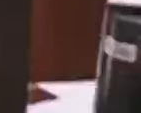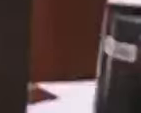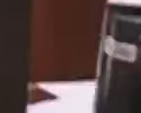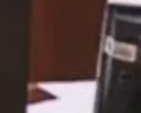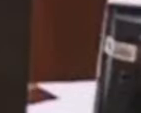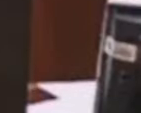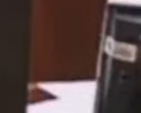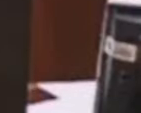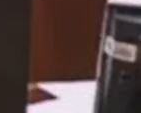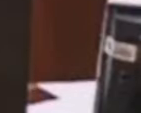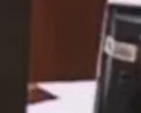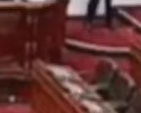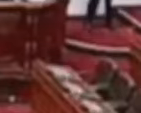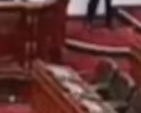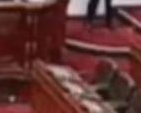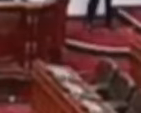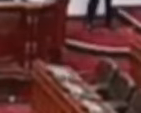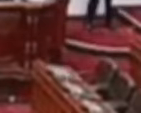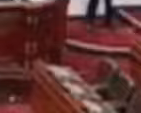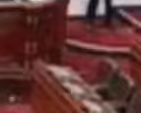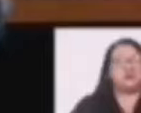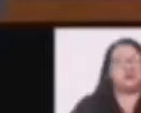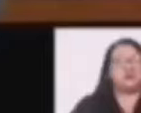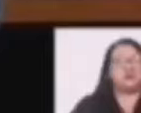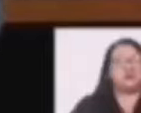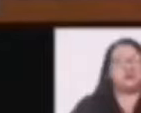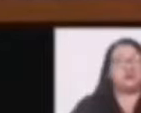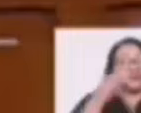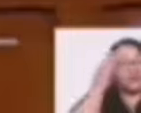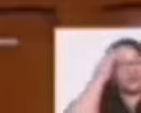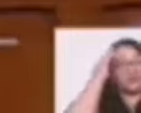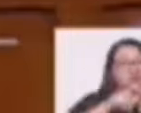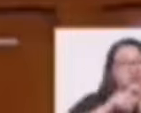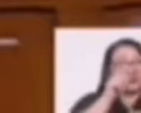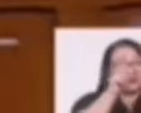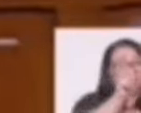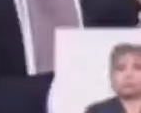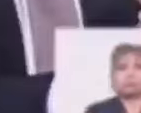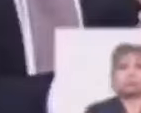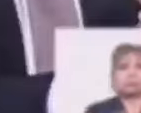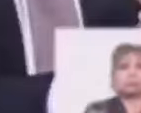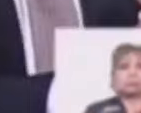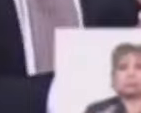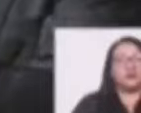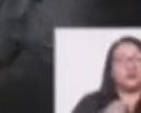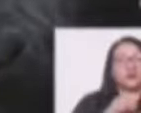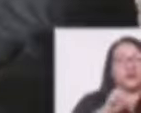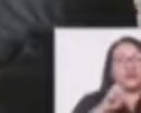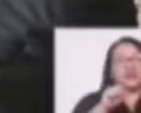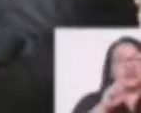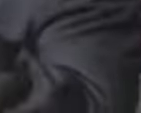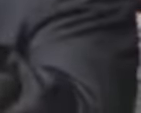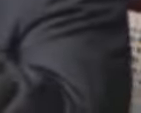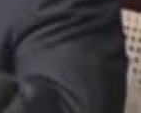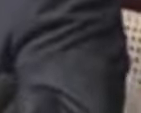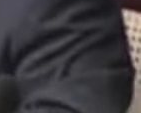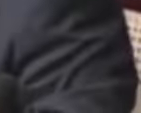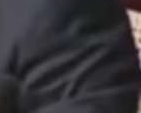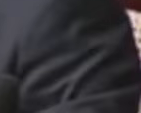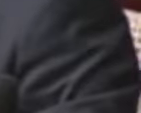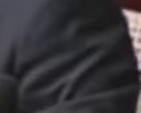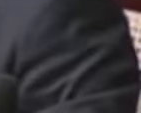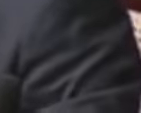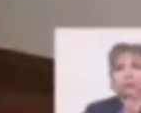Justicia. Con contundente votación, tras un tenso debate donde los lagartos y sus